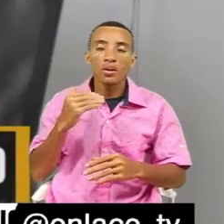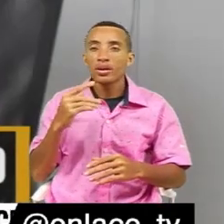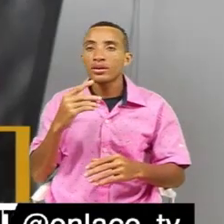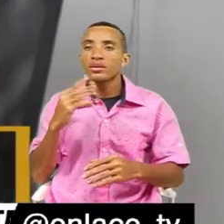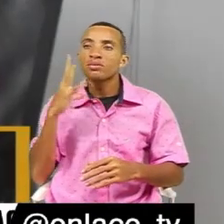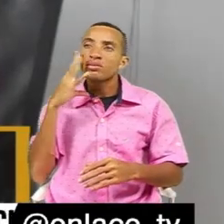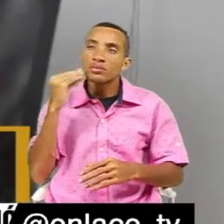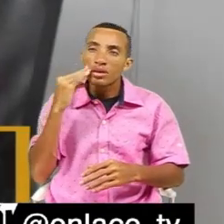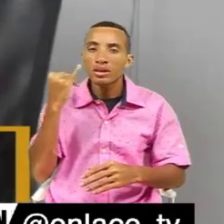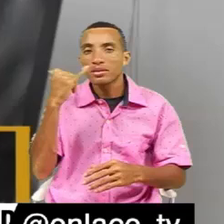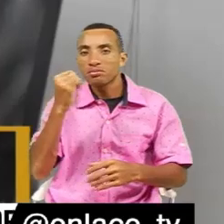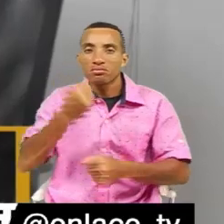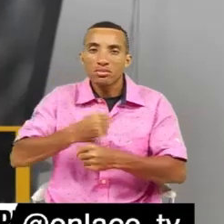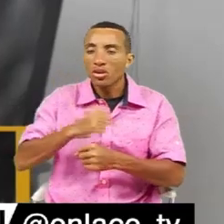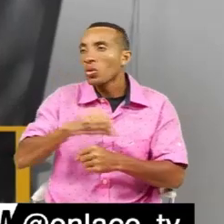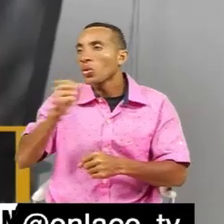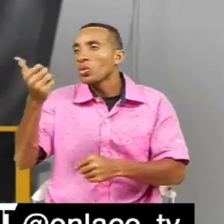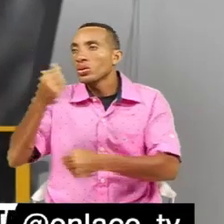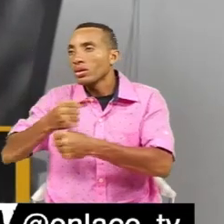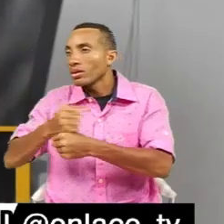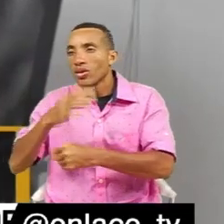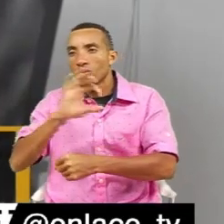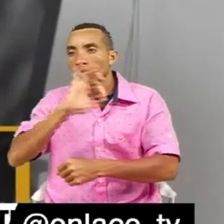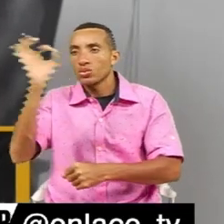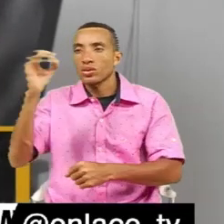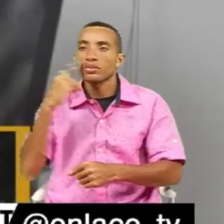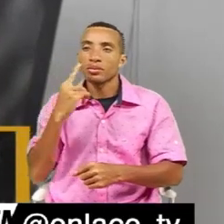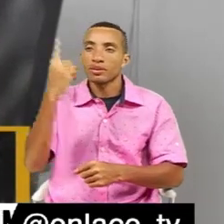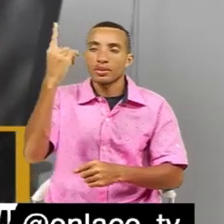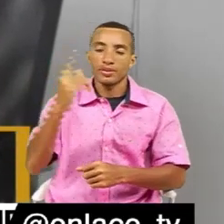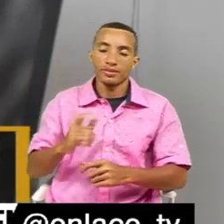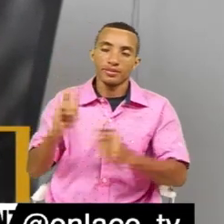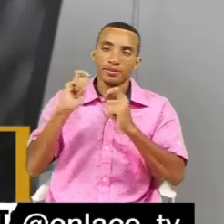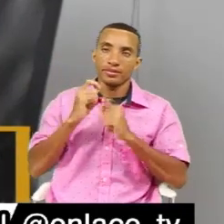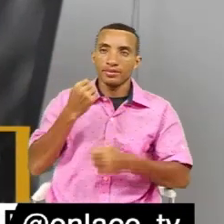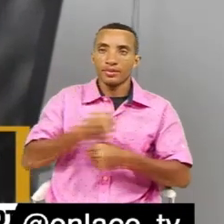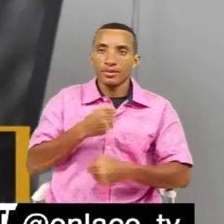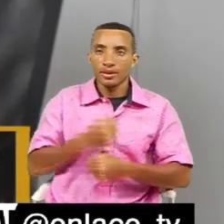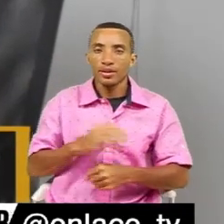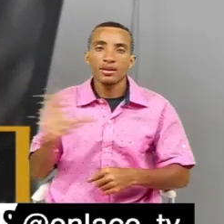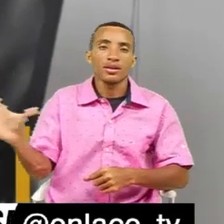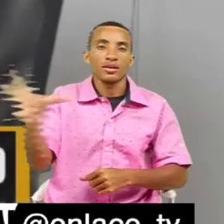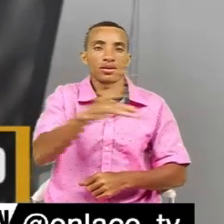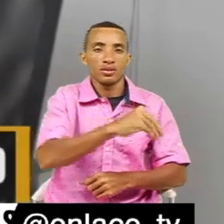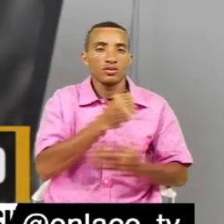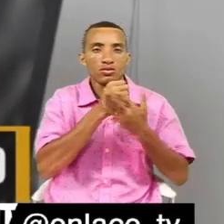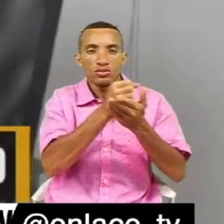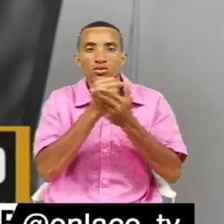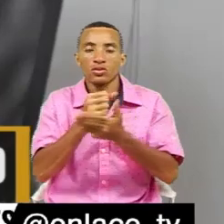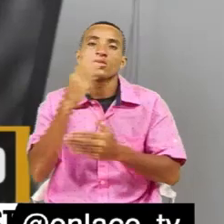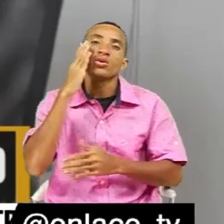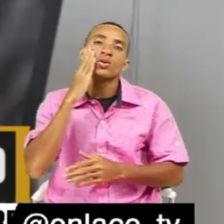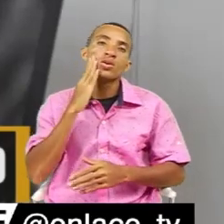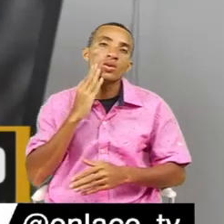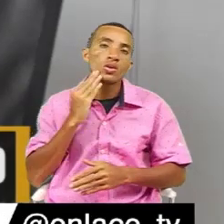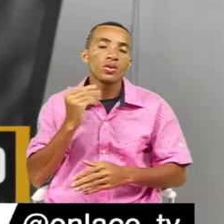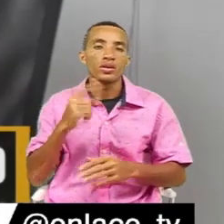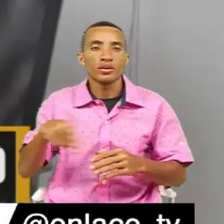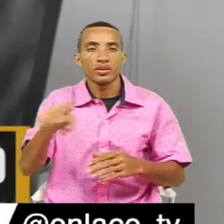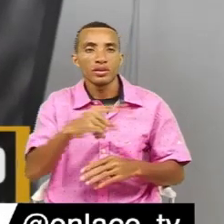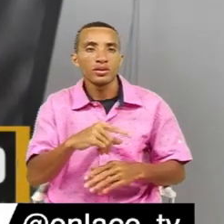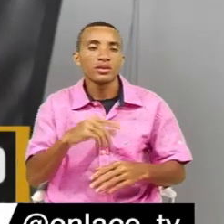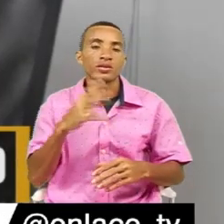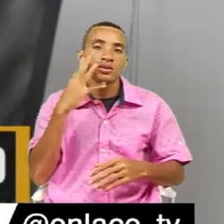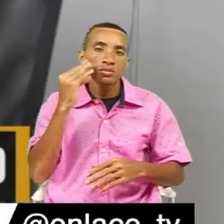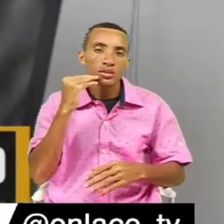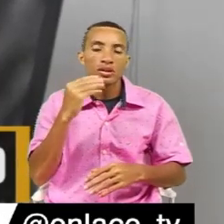Me parece excelente, es un programa que ayuda no solo a los jóvenes a buscar su experiencia laboral, que es muy